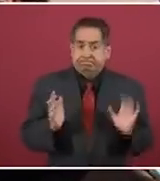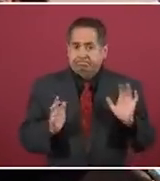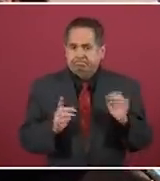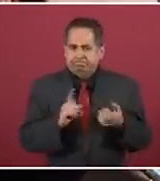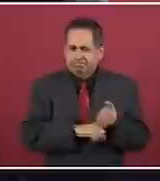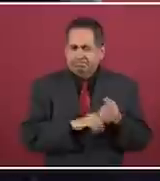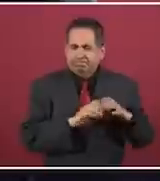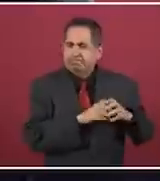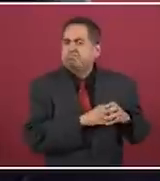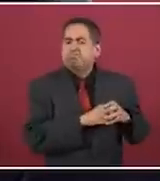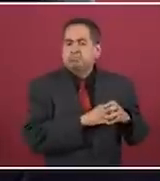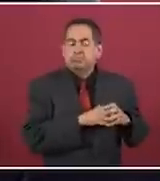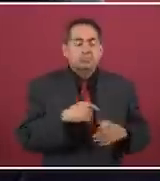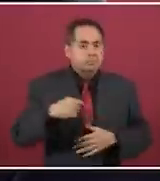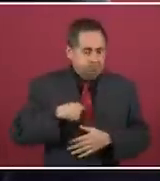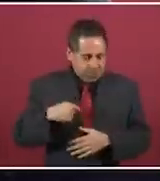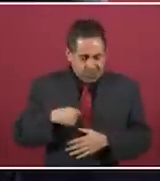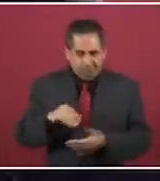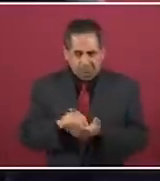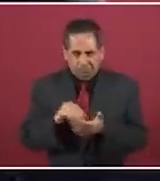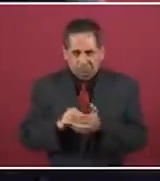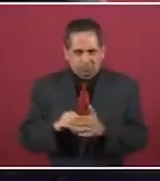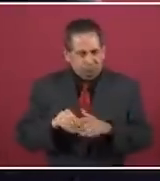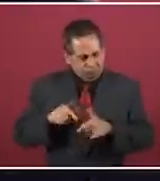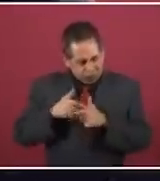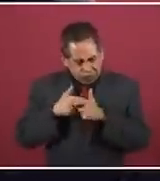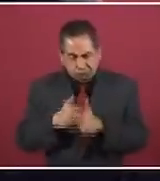Estoy siguiendo el consejo